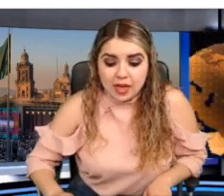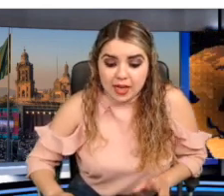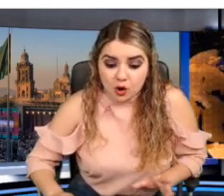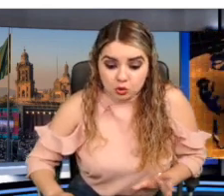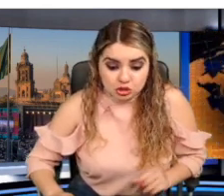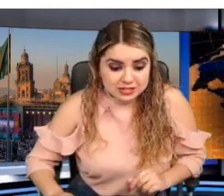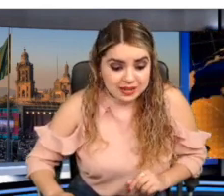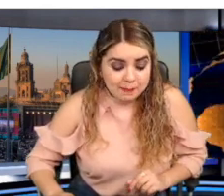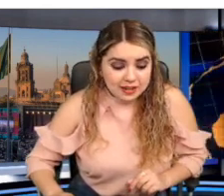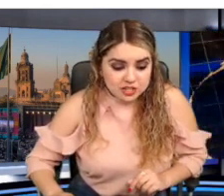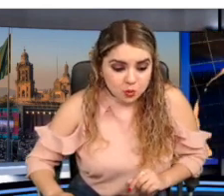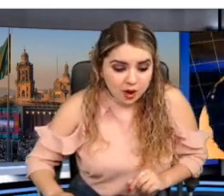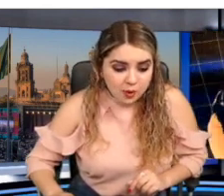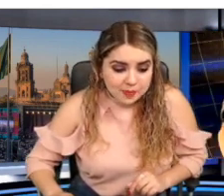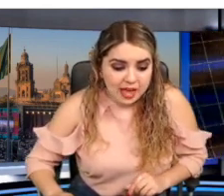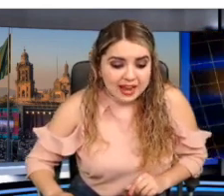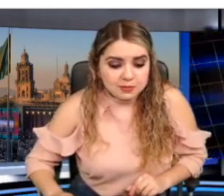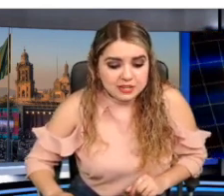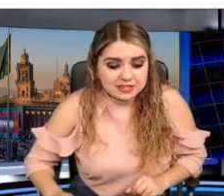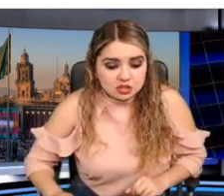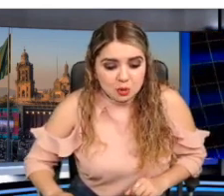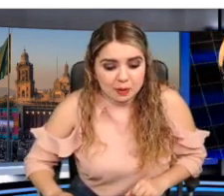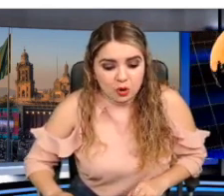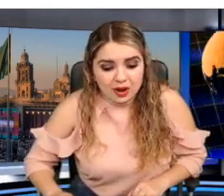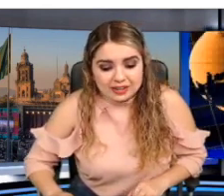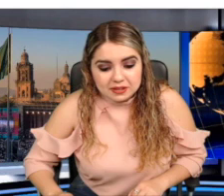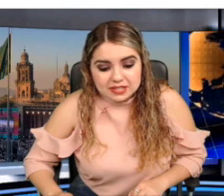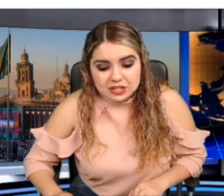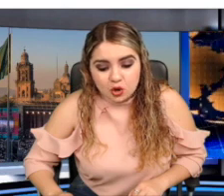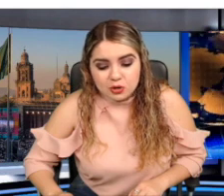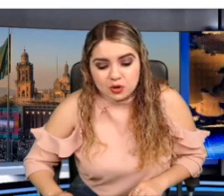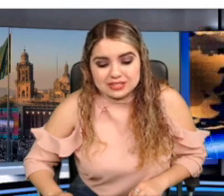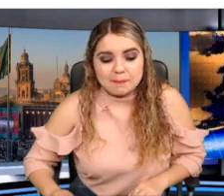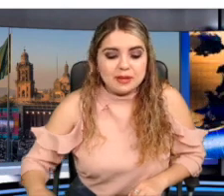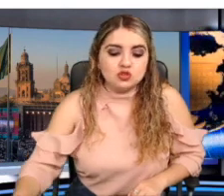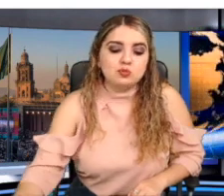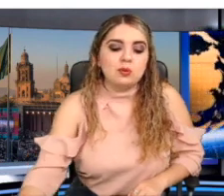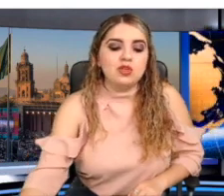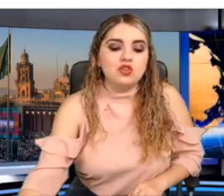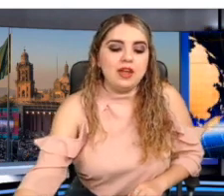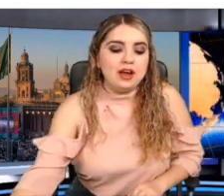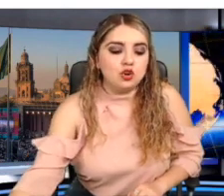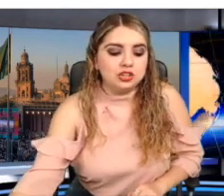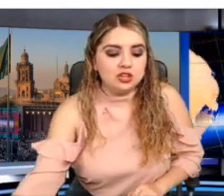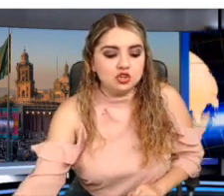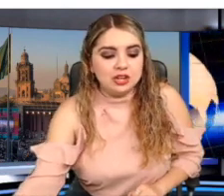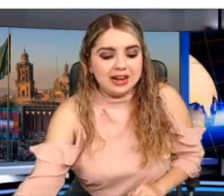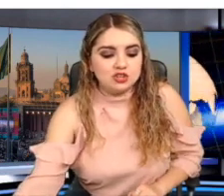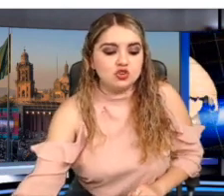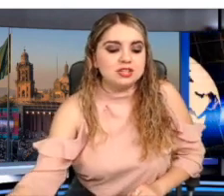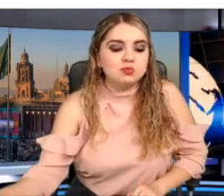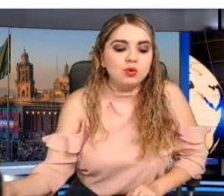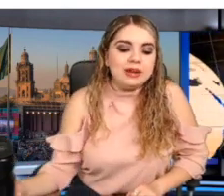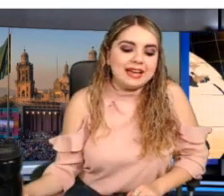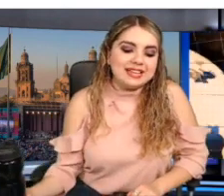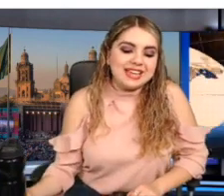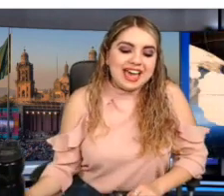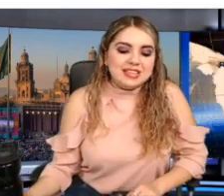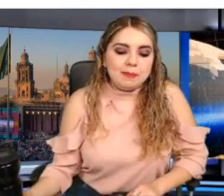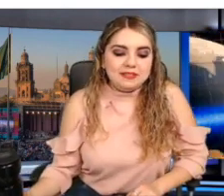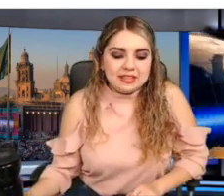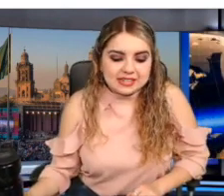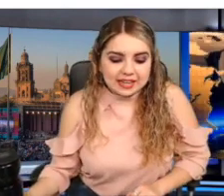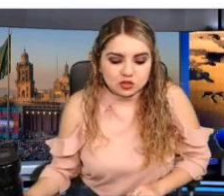reparación Justicia para Chihuahua, la administración pagó arriba de 5 millones de pesos por medio de la Coordinación de Relaciones